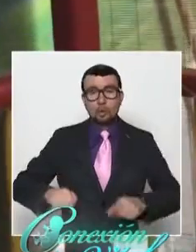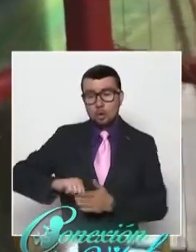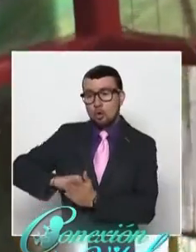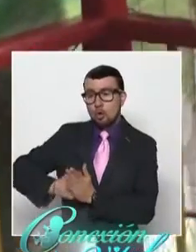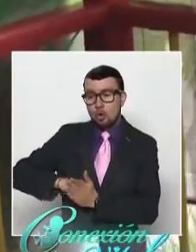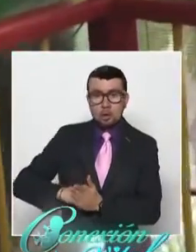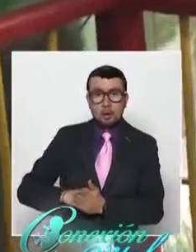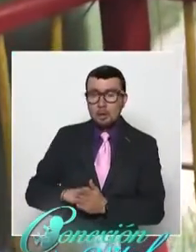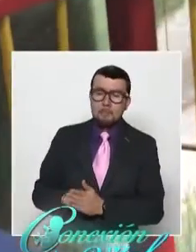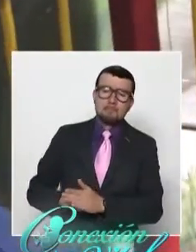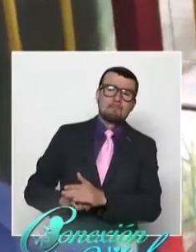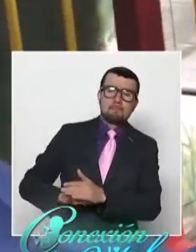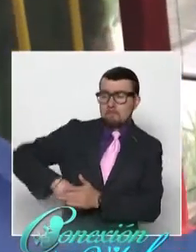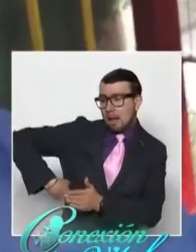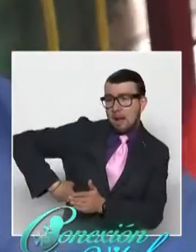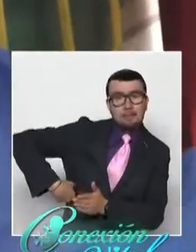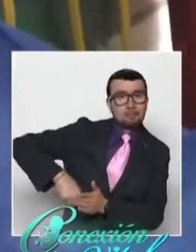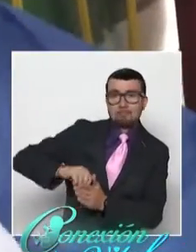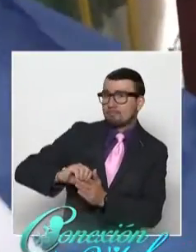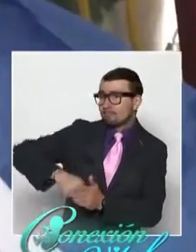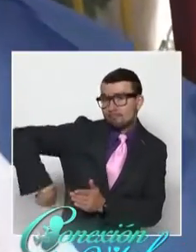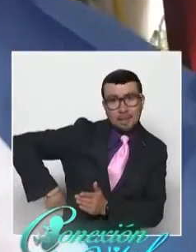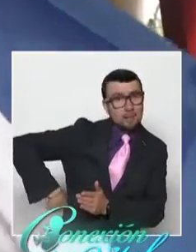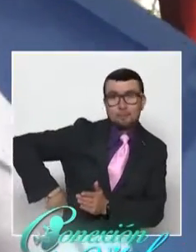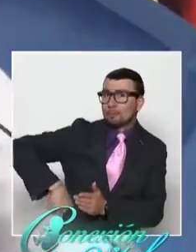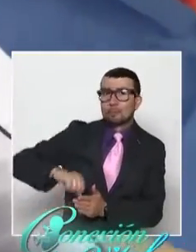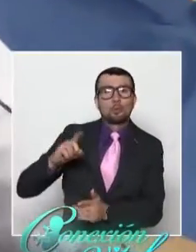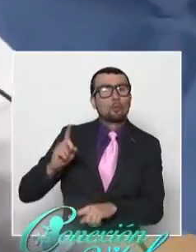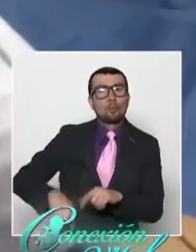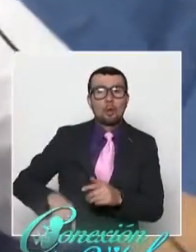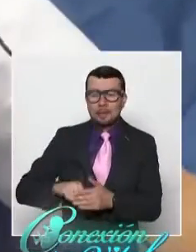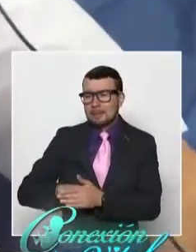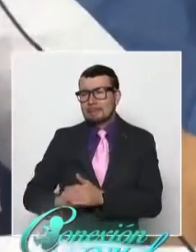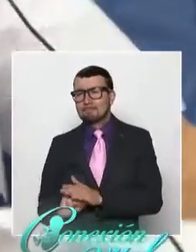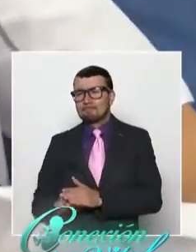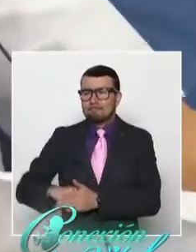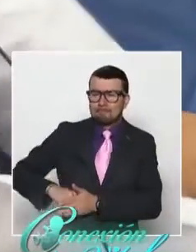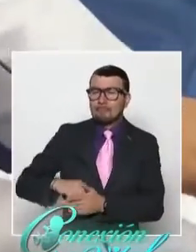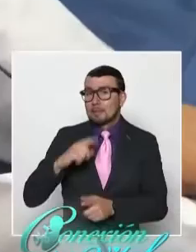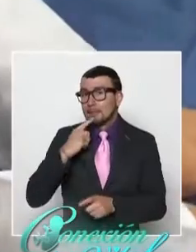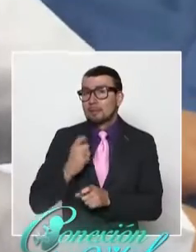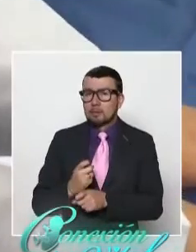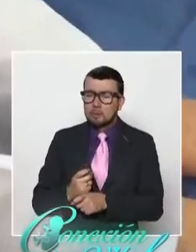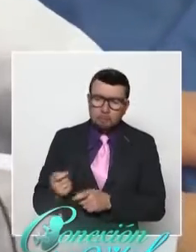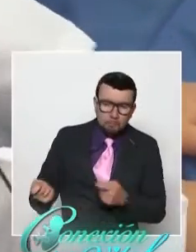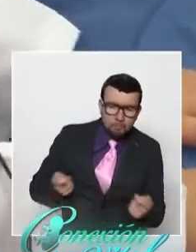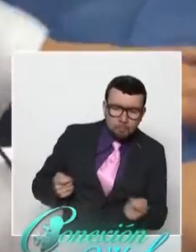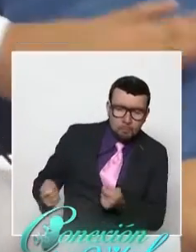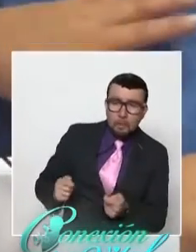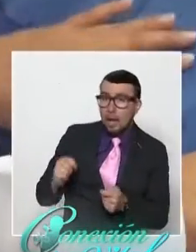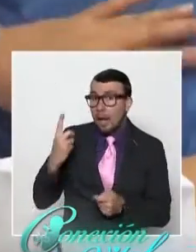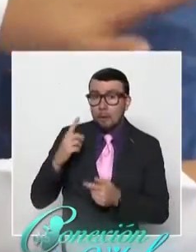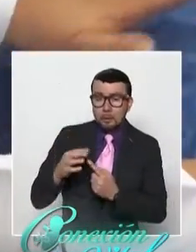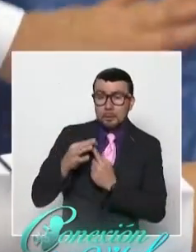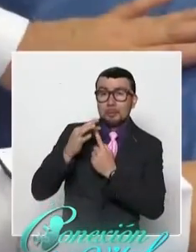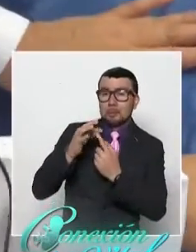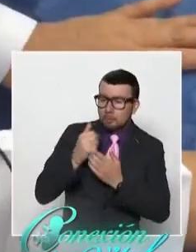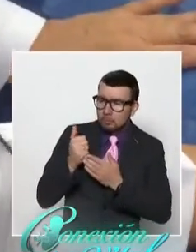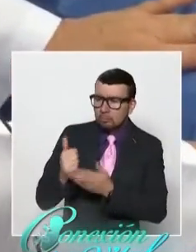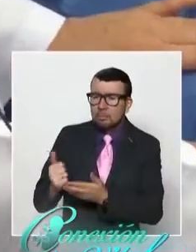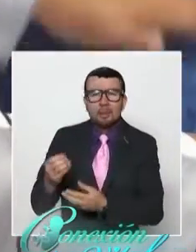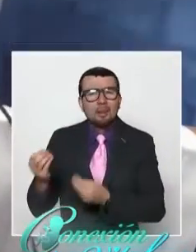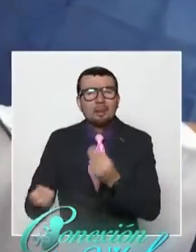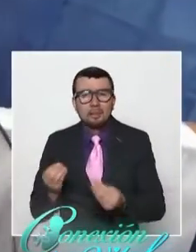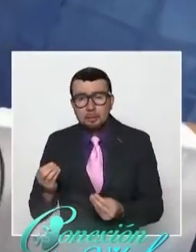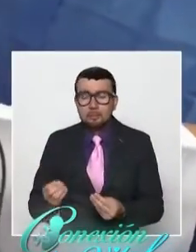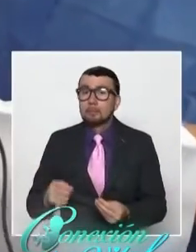tirar muy bien la rodilla hacia atrás. Esto es un tratamiento que, para poder hacer algún manejo específico, nosotros tenemos que